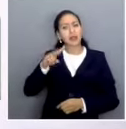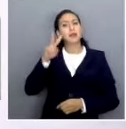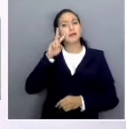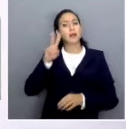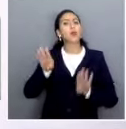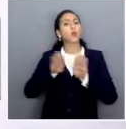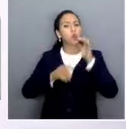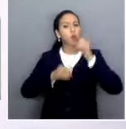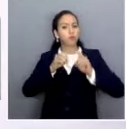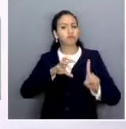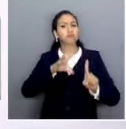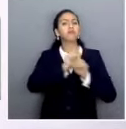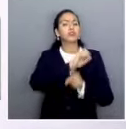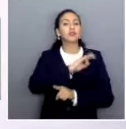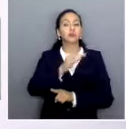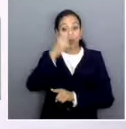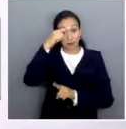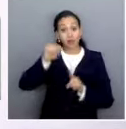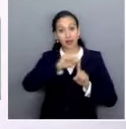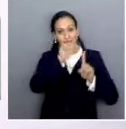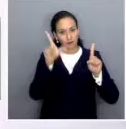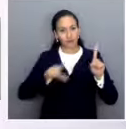nuestro país.